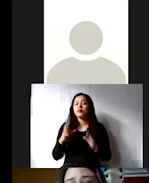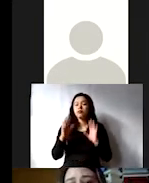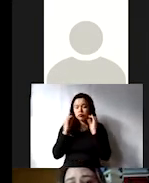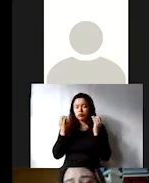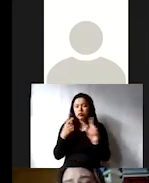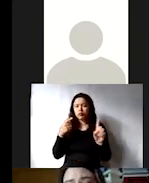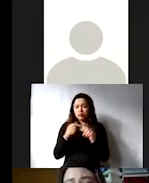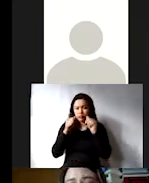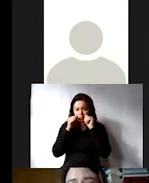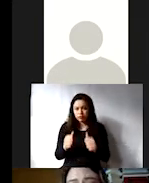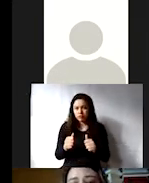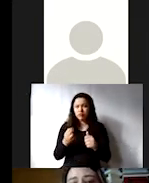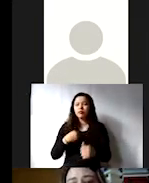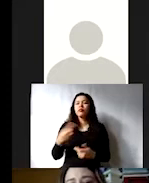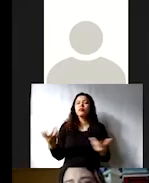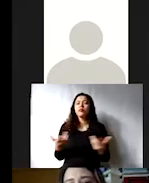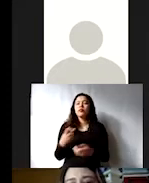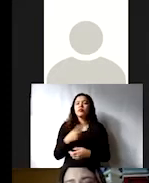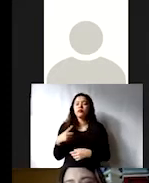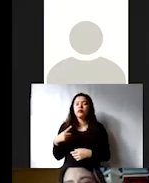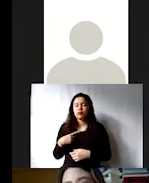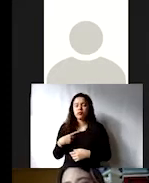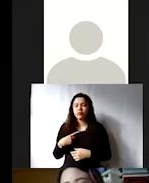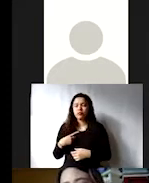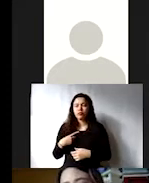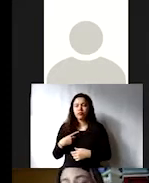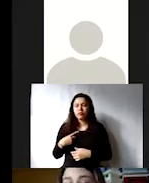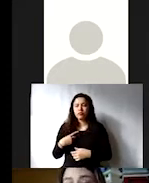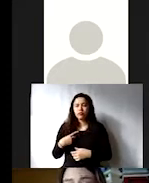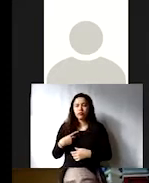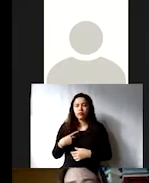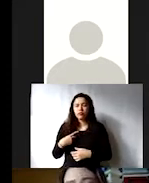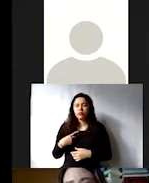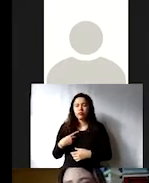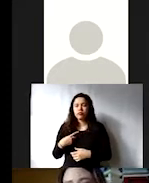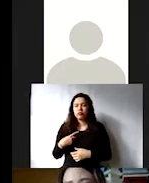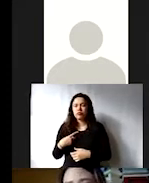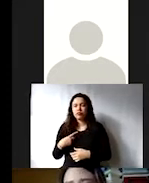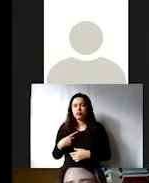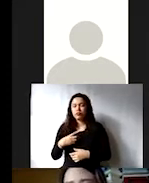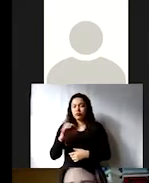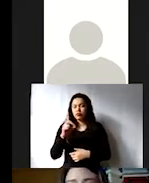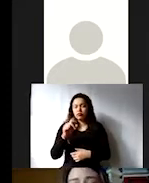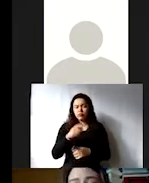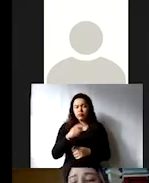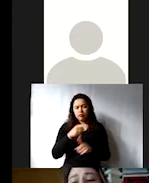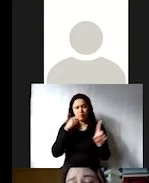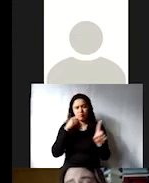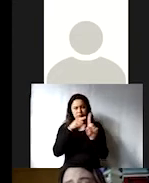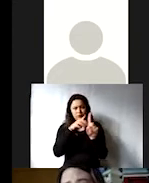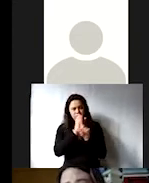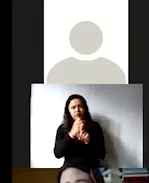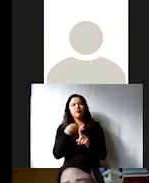eso, lo que tengo que hacer es traer o interpretar las metas de ese ODS a mi